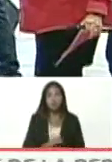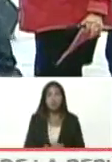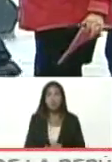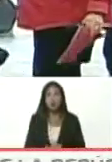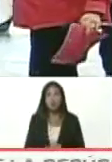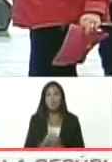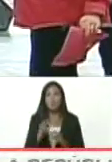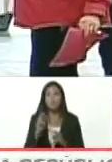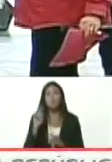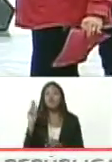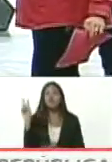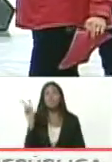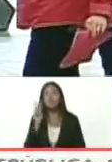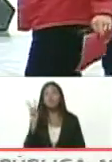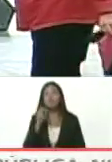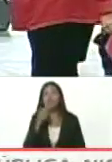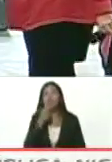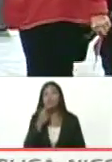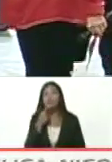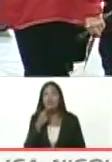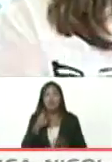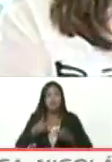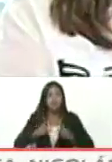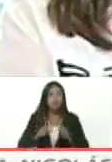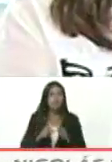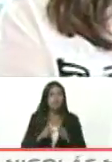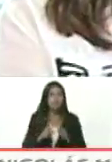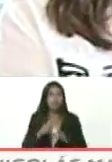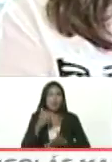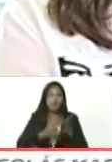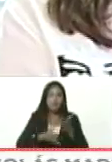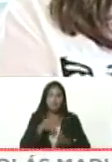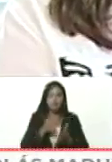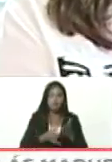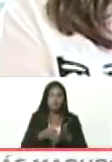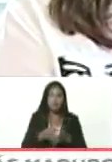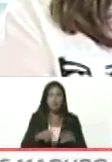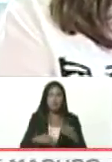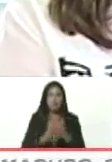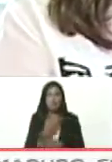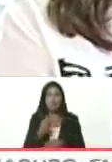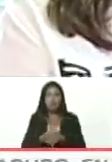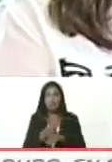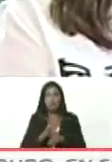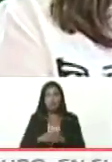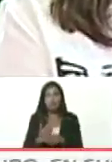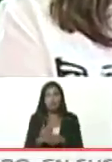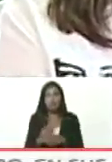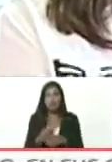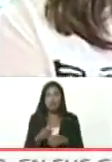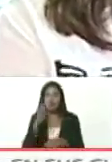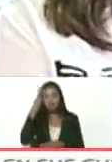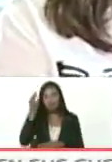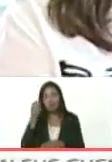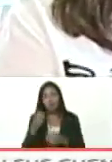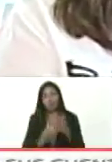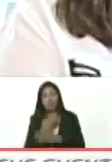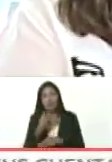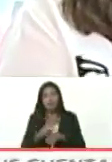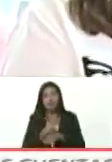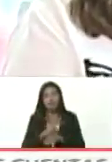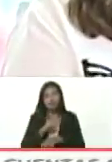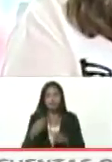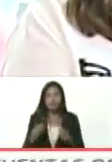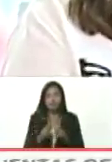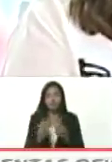Venezuela Bella para las comunas ya fueron registrados en el Consejo Federal de Gobierno. ¿Por qué en el Consejo Federal de Gobierno? Porque tenemos una